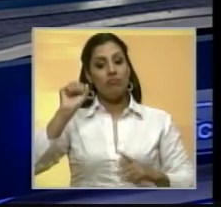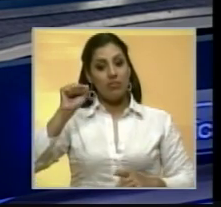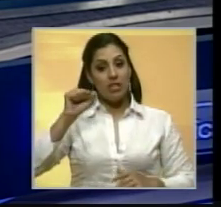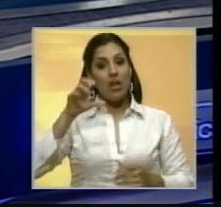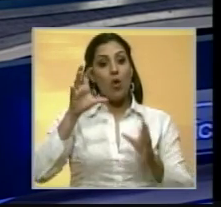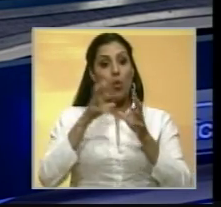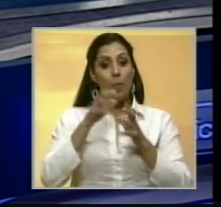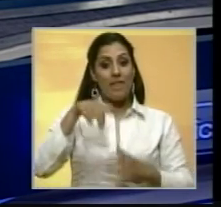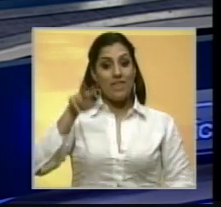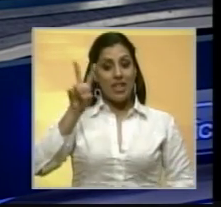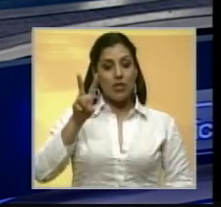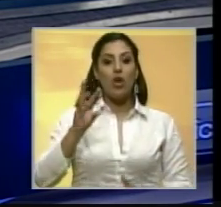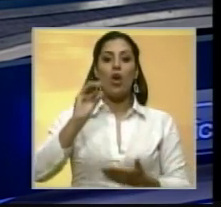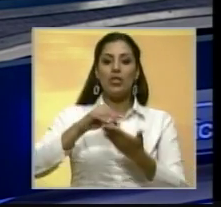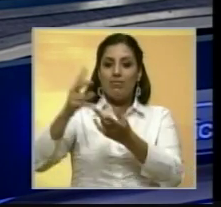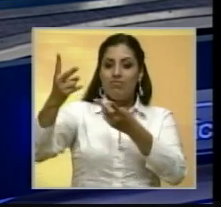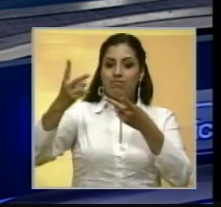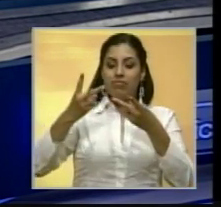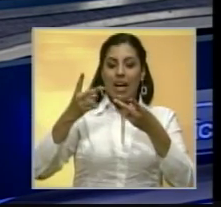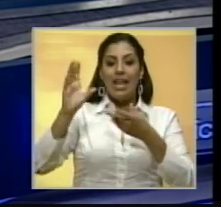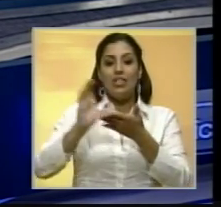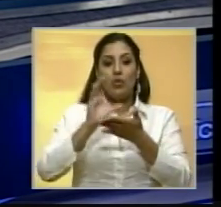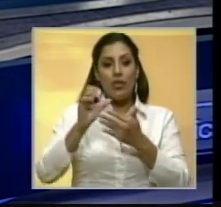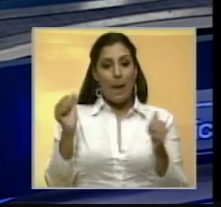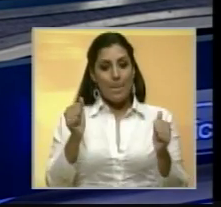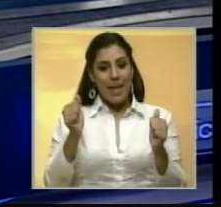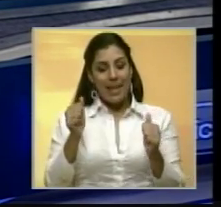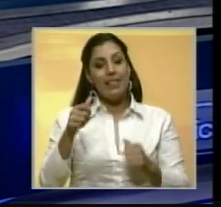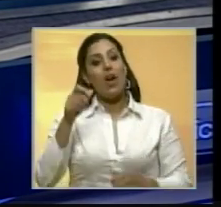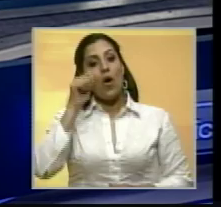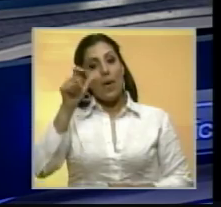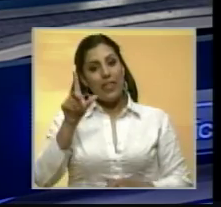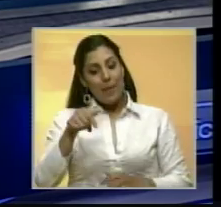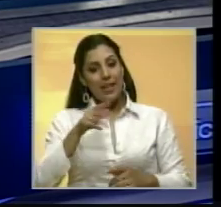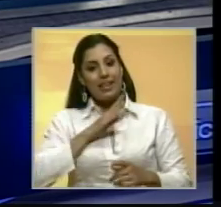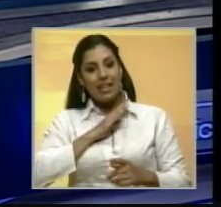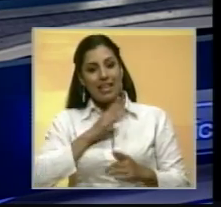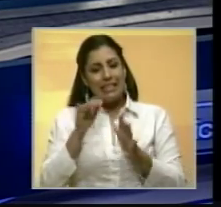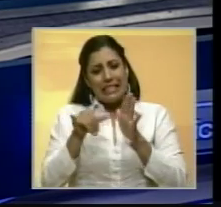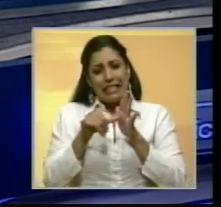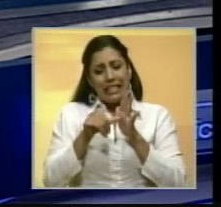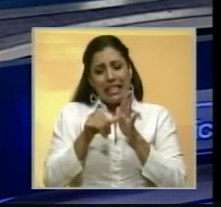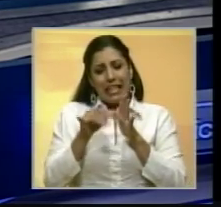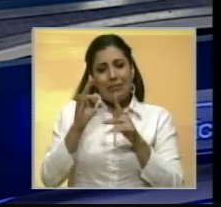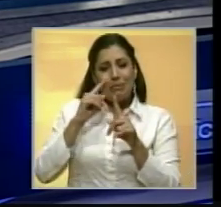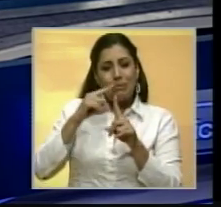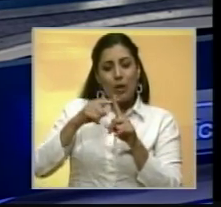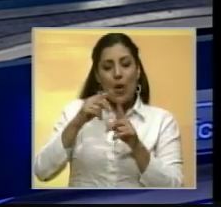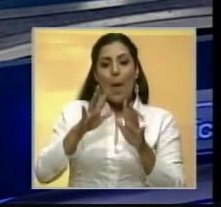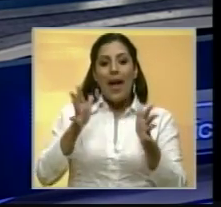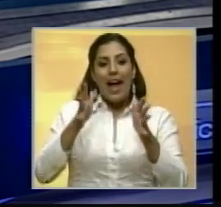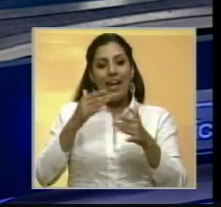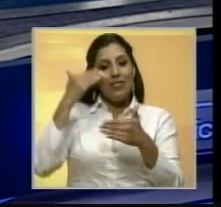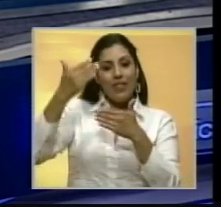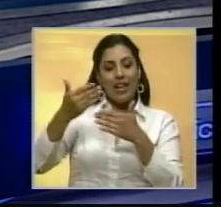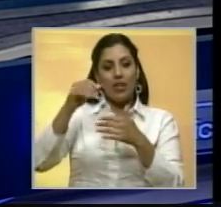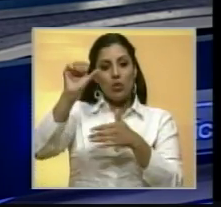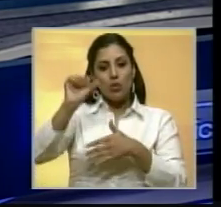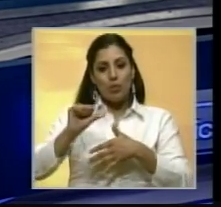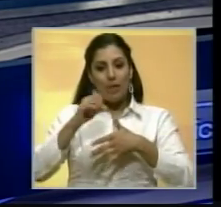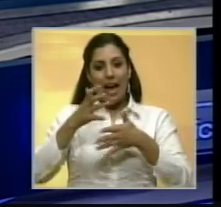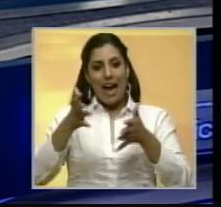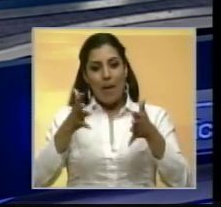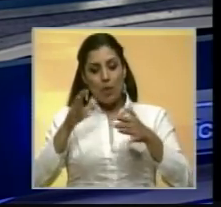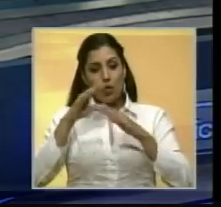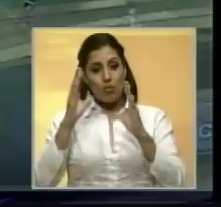la selección de Venezuela recibió en la ciudad de Mérida a su par de Argentina y quedando pues muy cerca de lograr una victoria frente a la subcampeona del